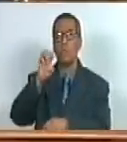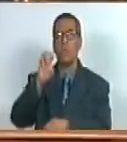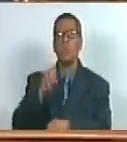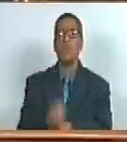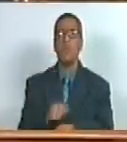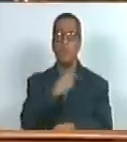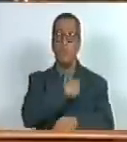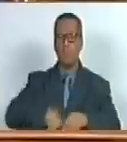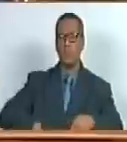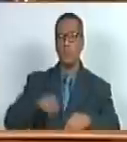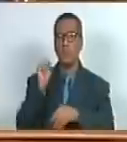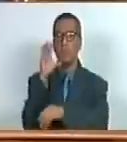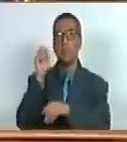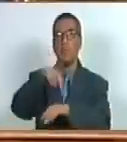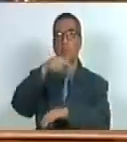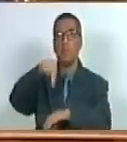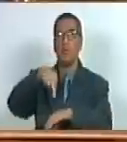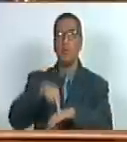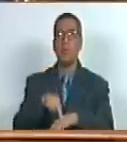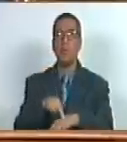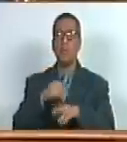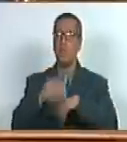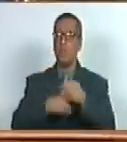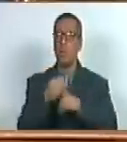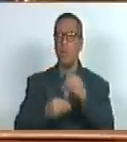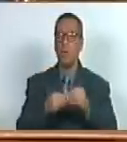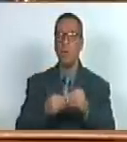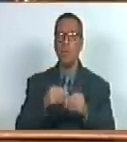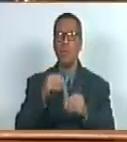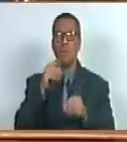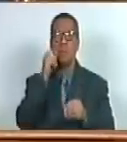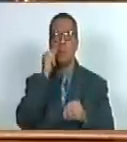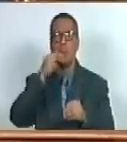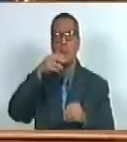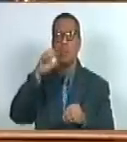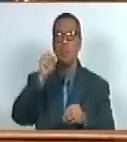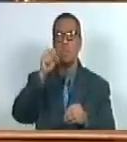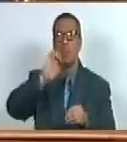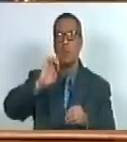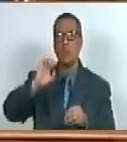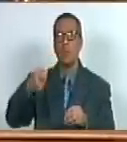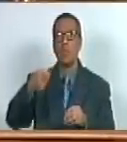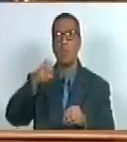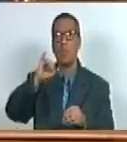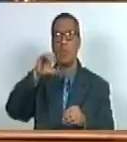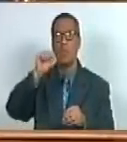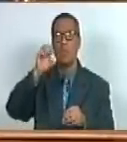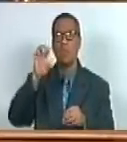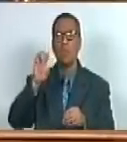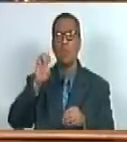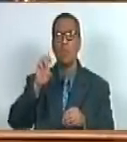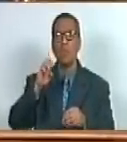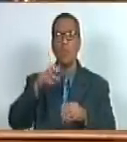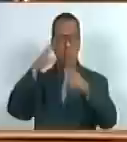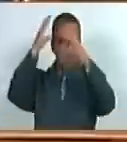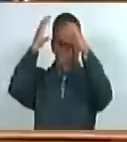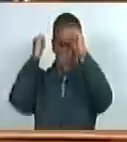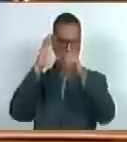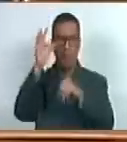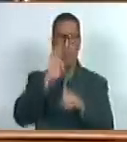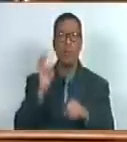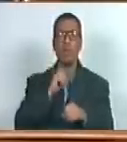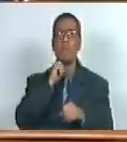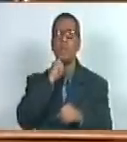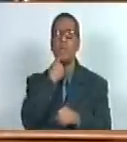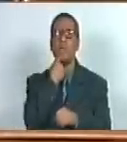presidente de la Asamblea Nacional suscrita por el ciudadano Sergei Melik Baktasarov embajador de la Federación de